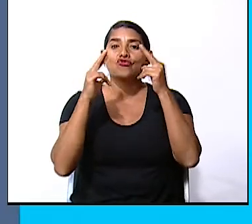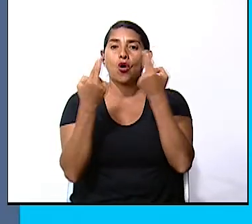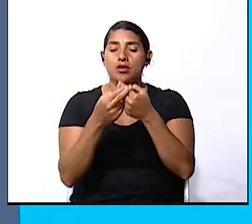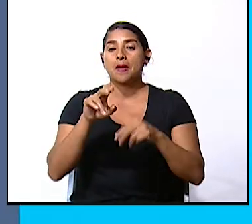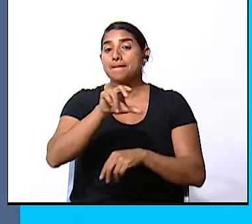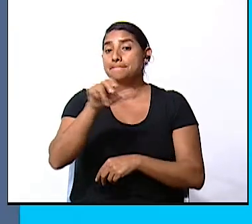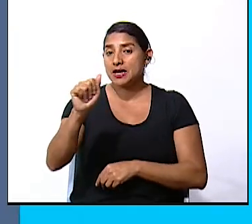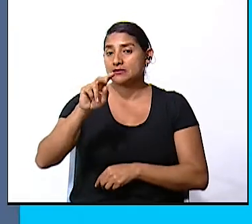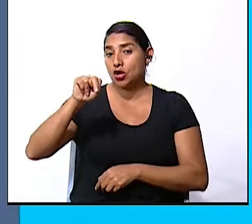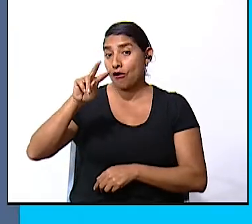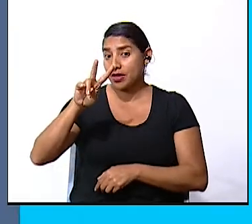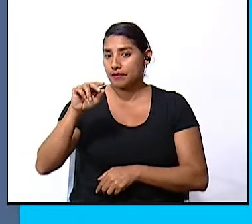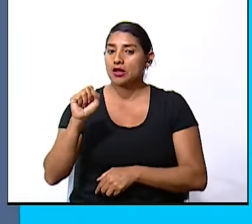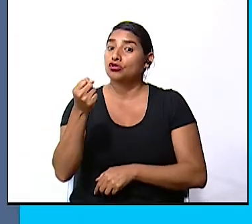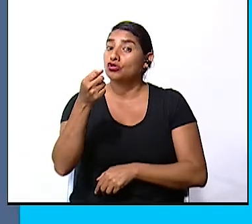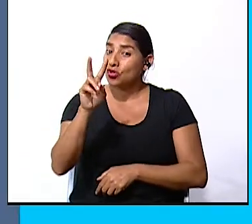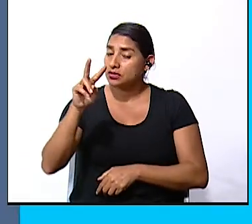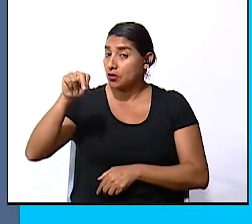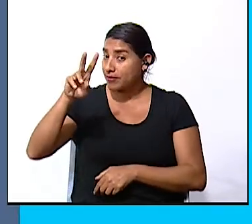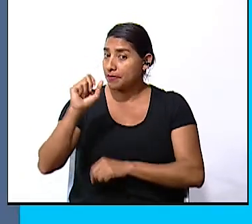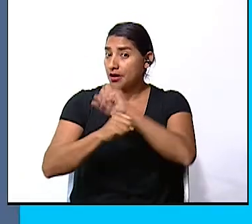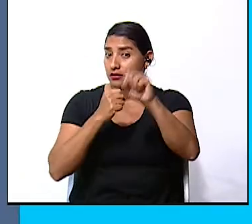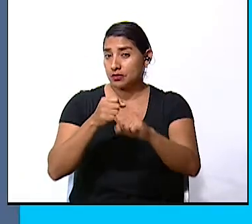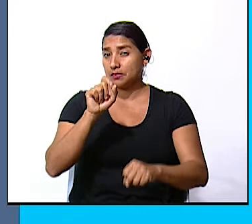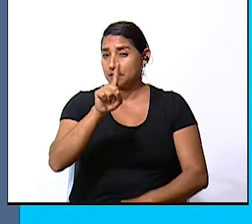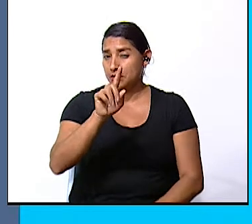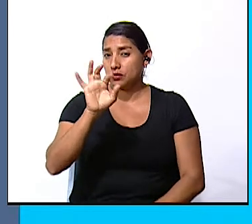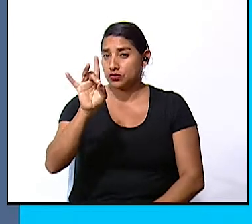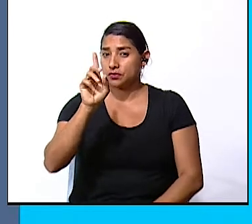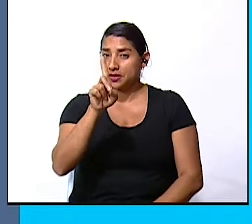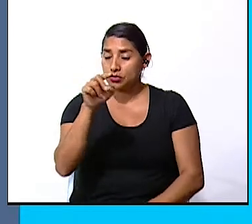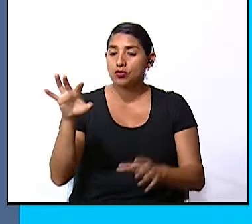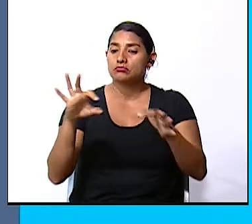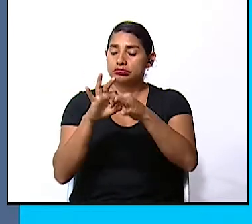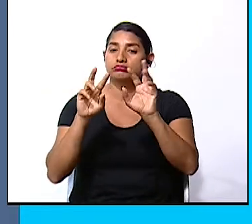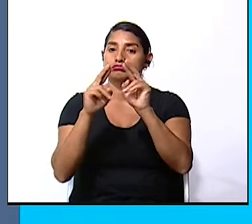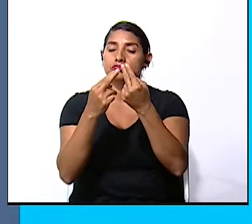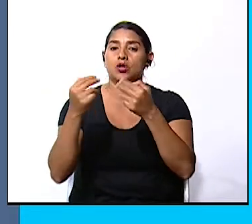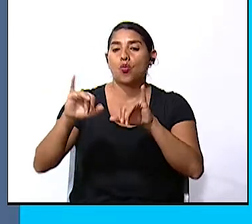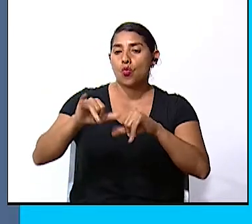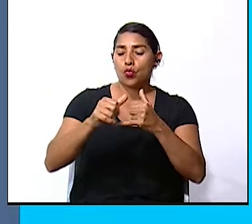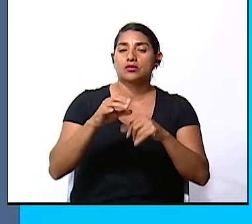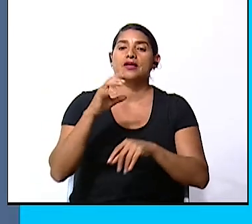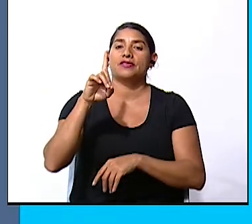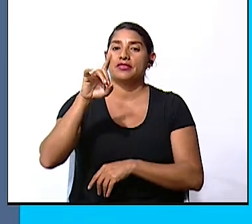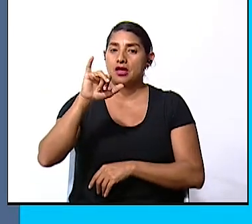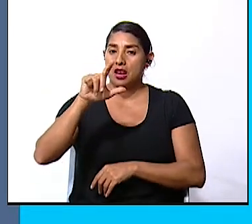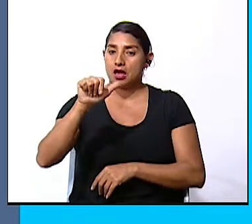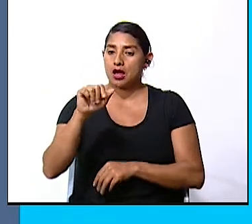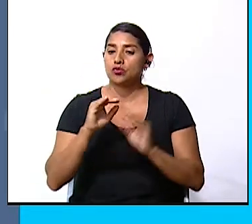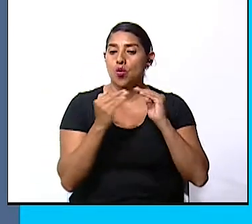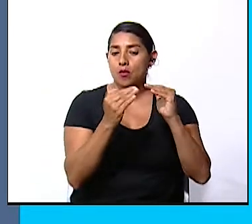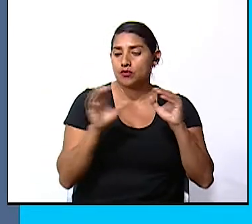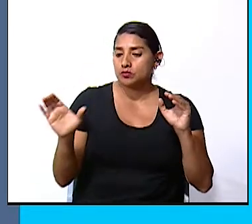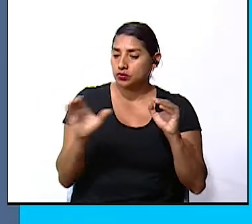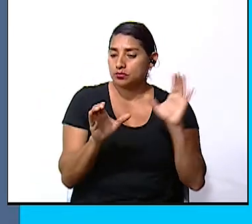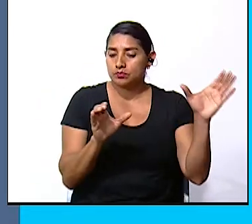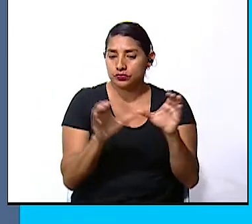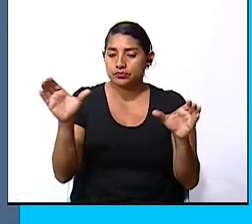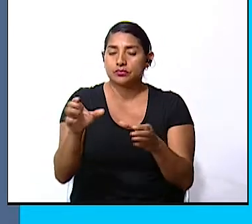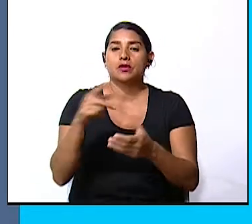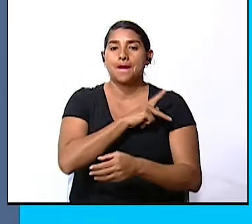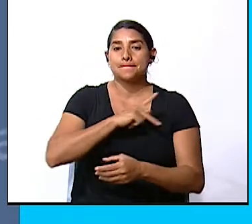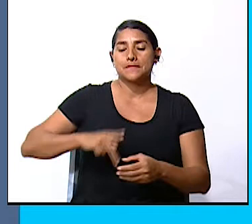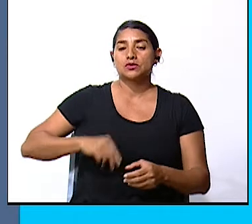mes de noviembre. El 12 de noviembre de 1821 se reúne en Cartago la Junta de Delegados de los Pueblos, bajo la